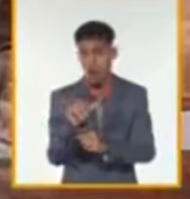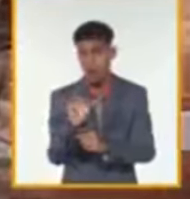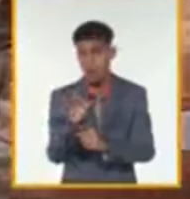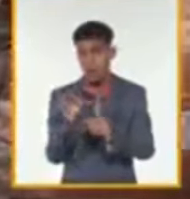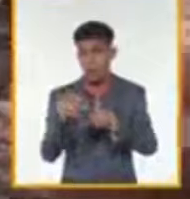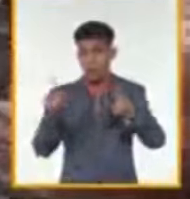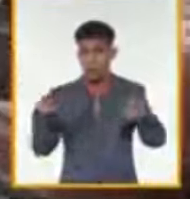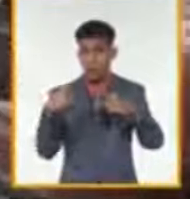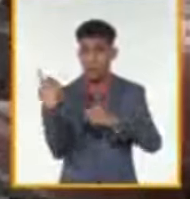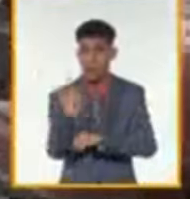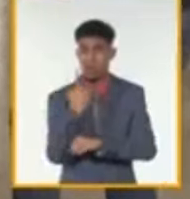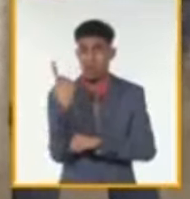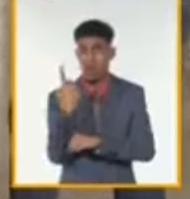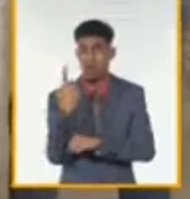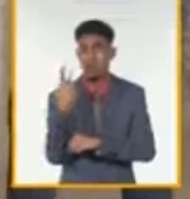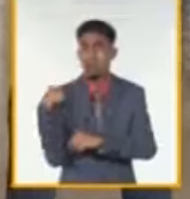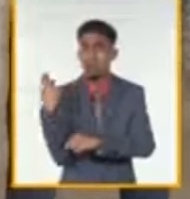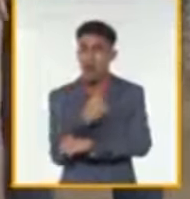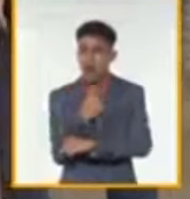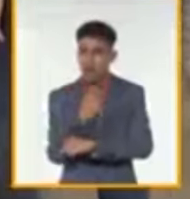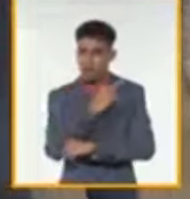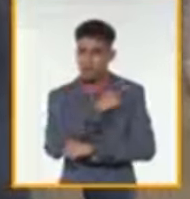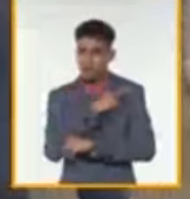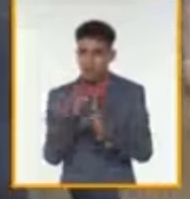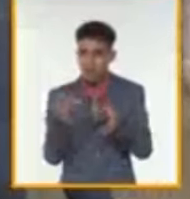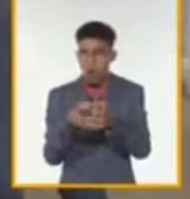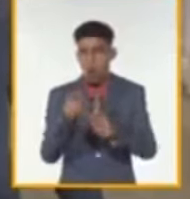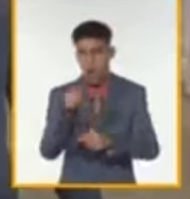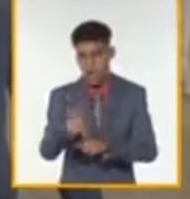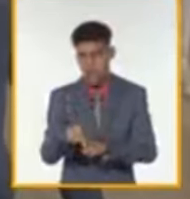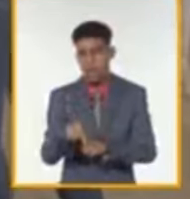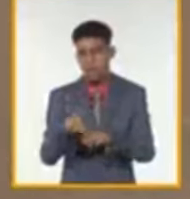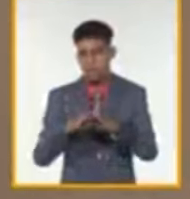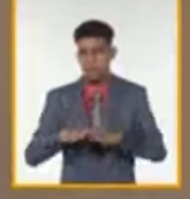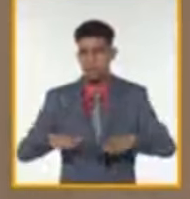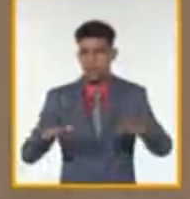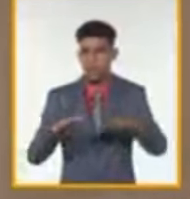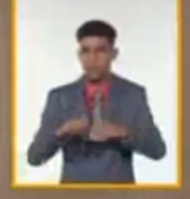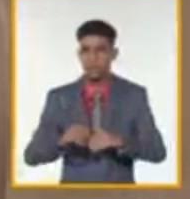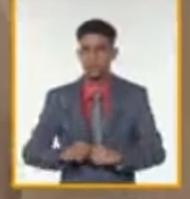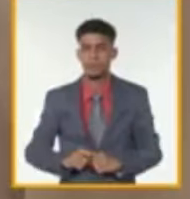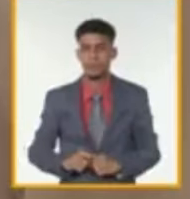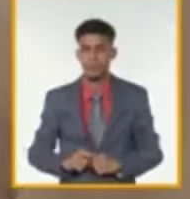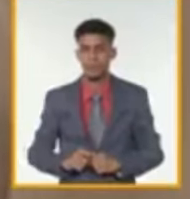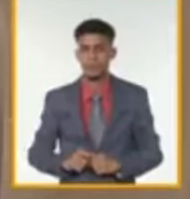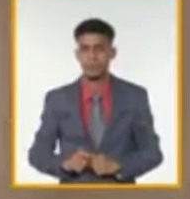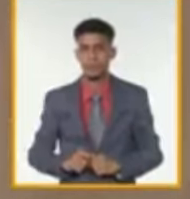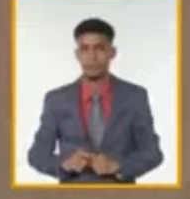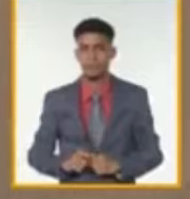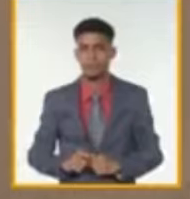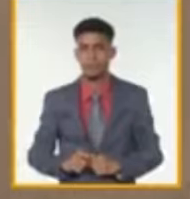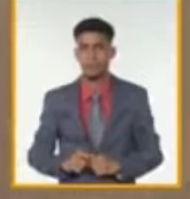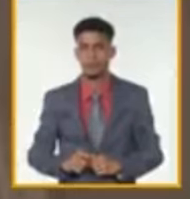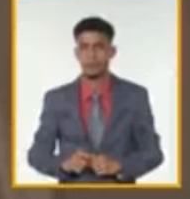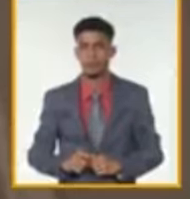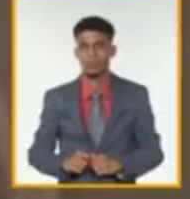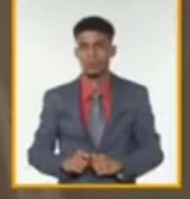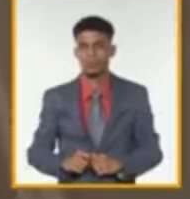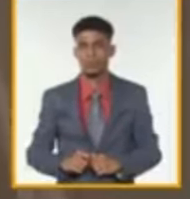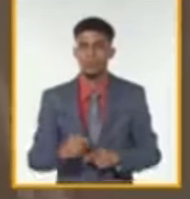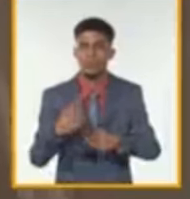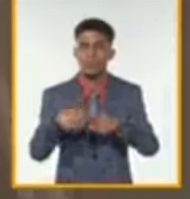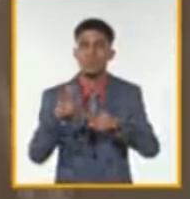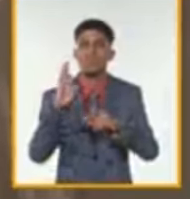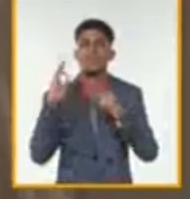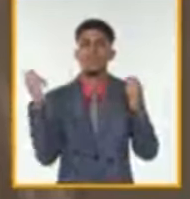que está por acá la maestra Din guerra guerra Hero del trabajo de la República de Cuba y escudo de armas acá de la ciudad de Santa Clara también en este caso el festival de la